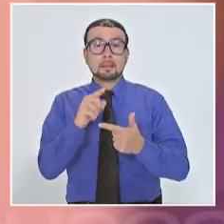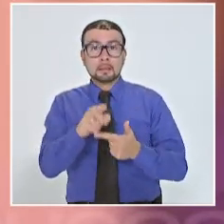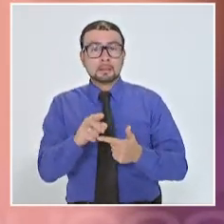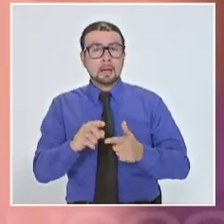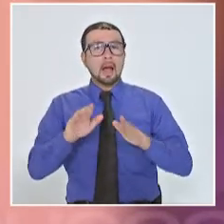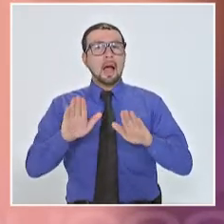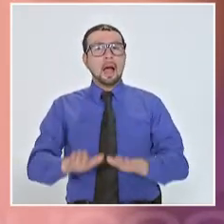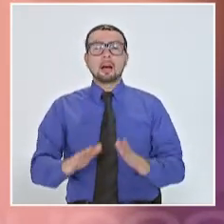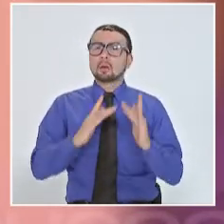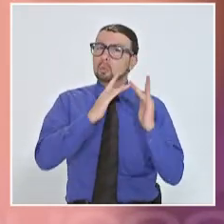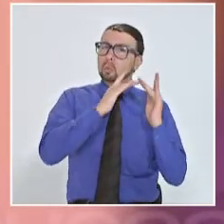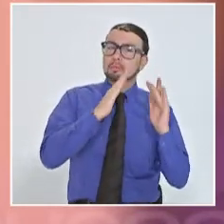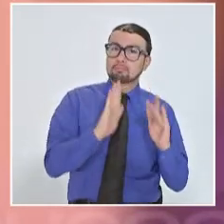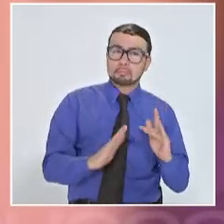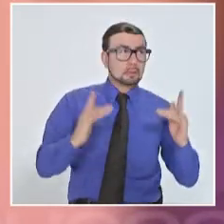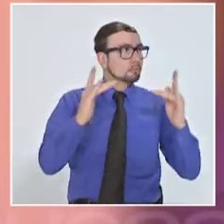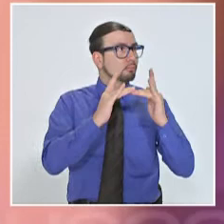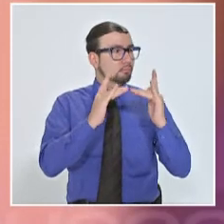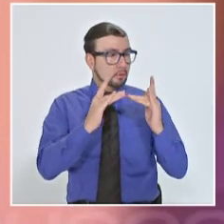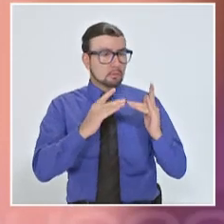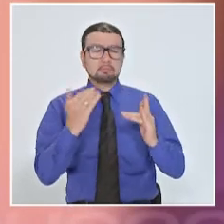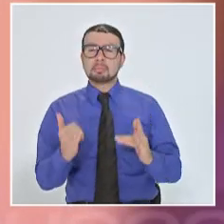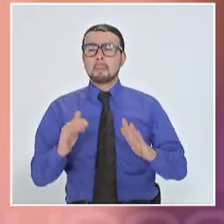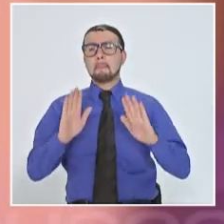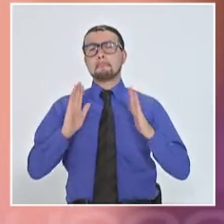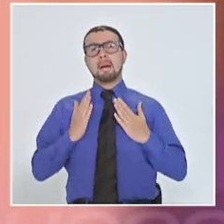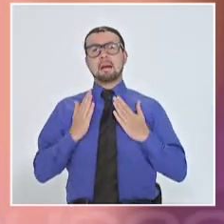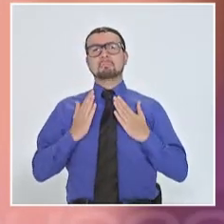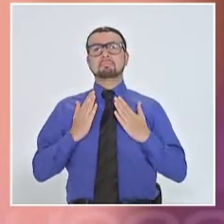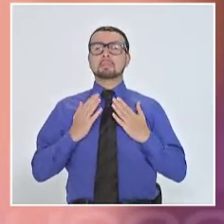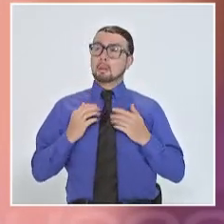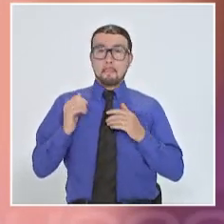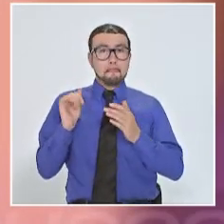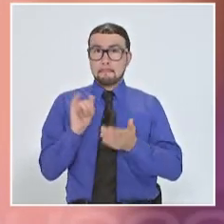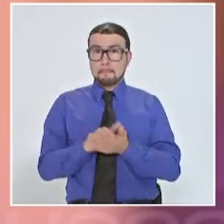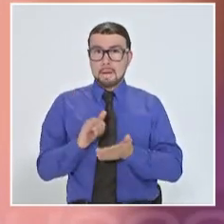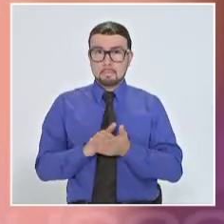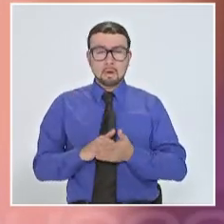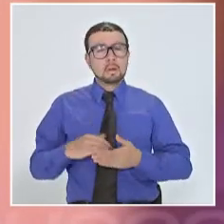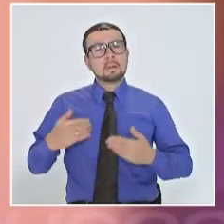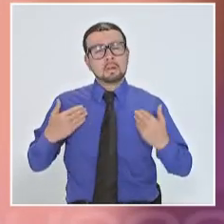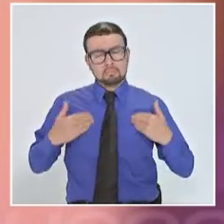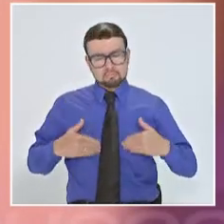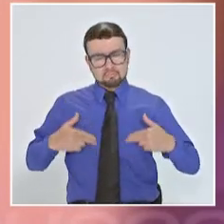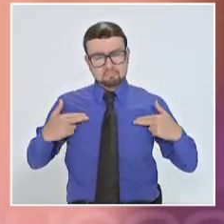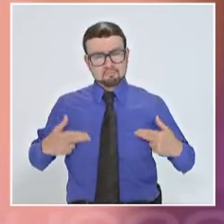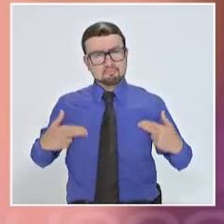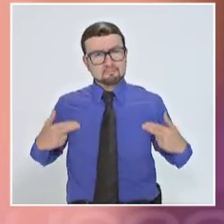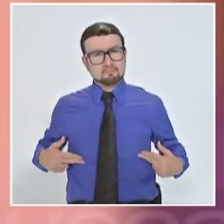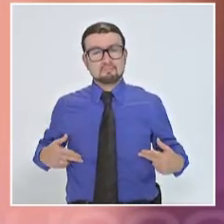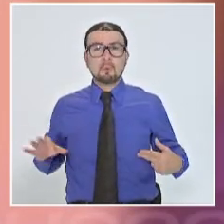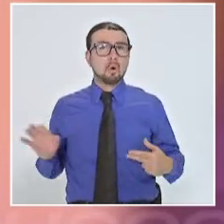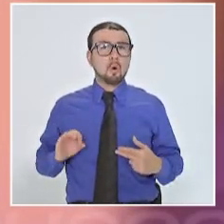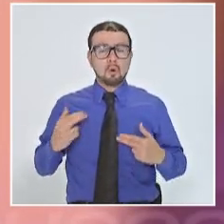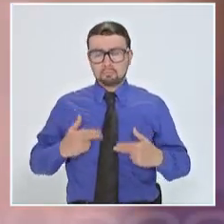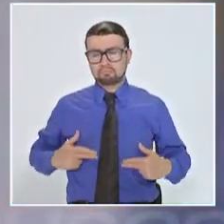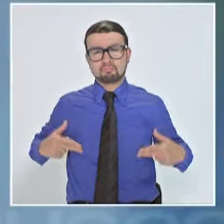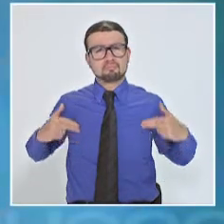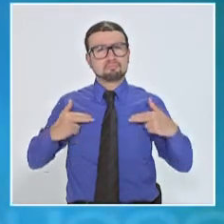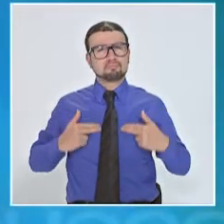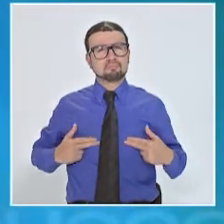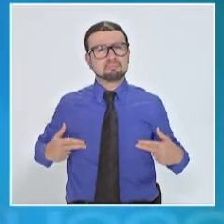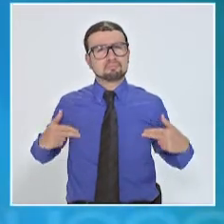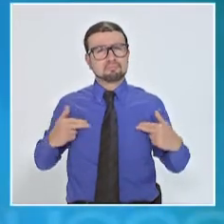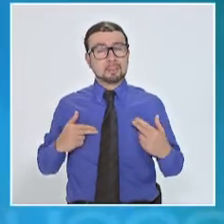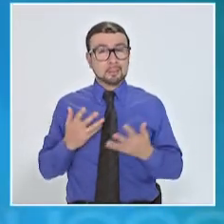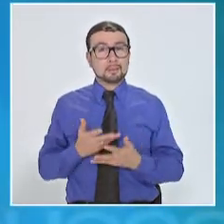mujer acostada, entonces realiza los mismos movimientos, un movimiento o en zigzag, o radial o circular. Y